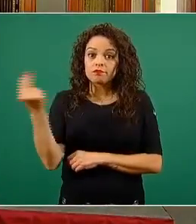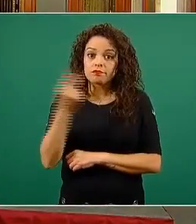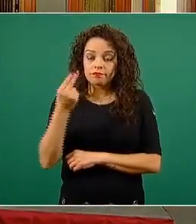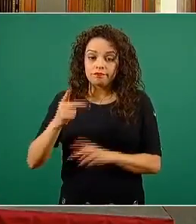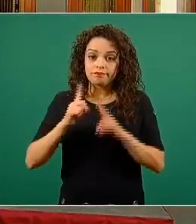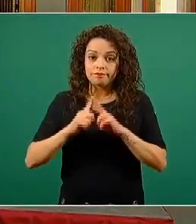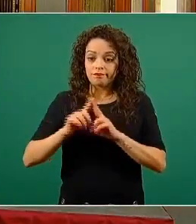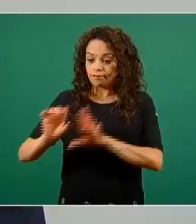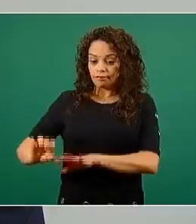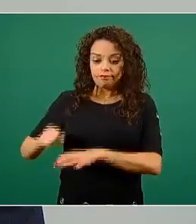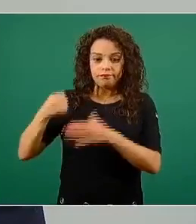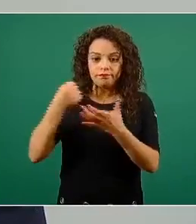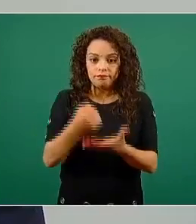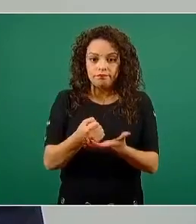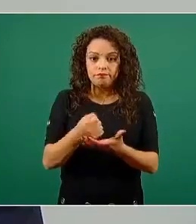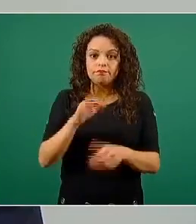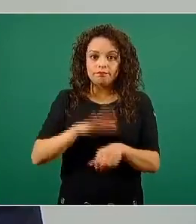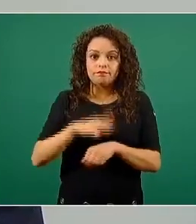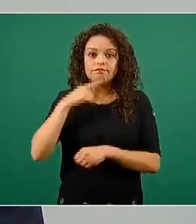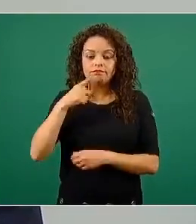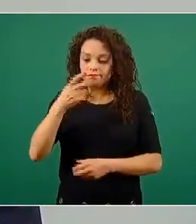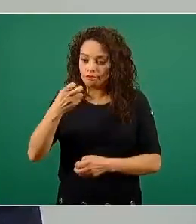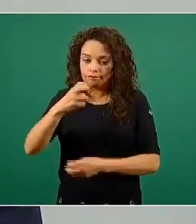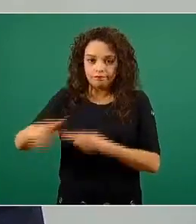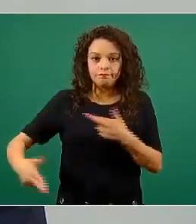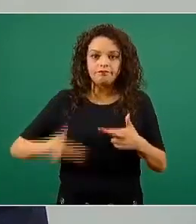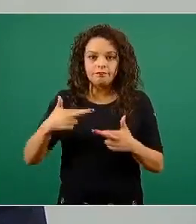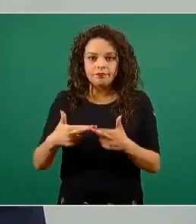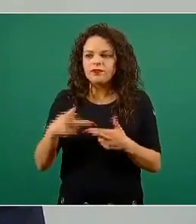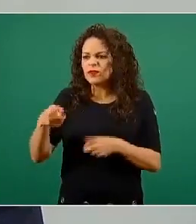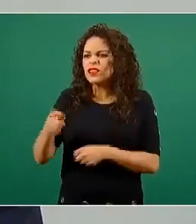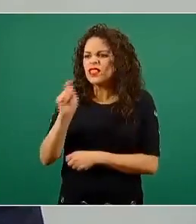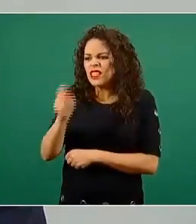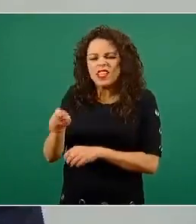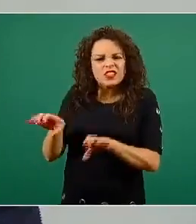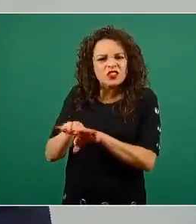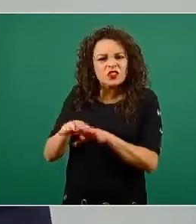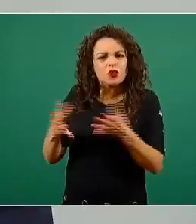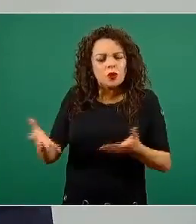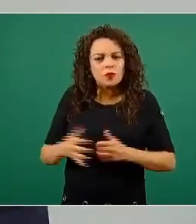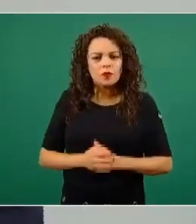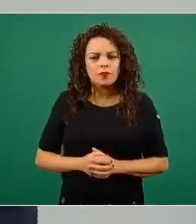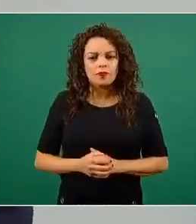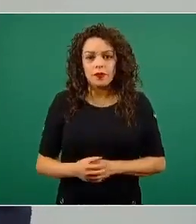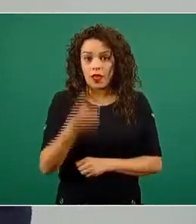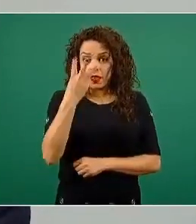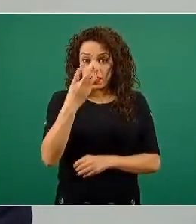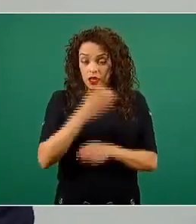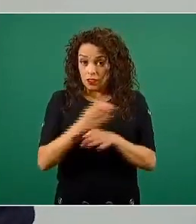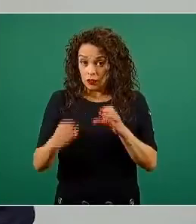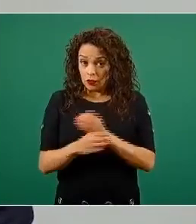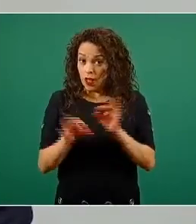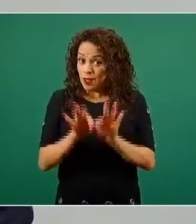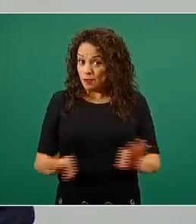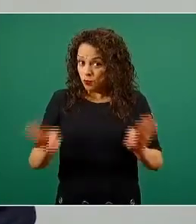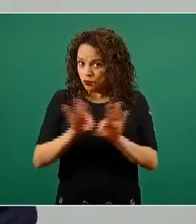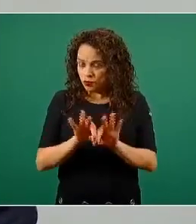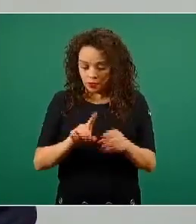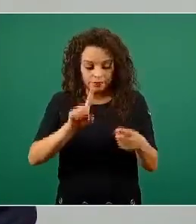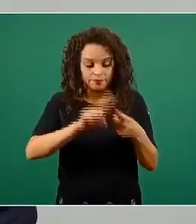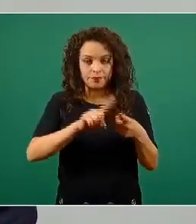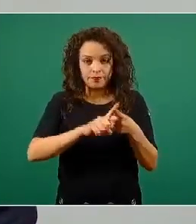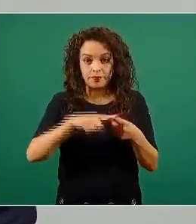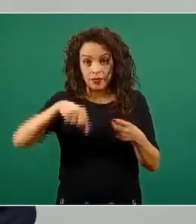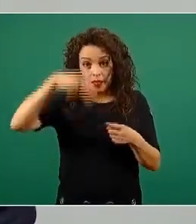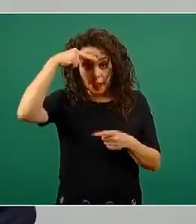de los sistemas de salud de la región. ¿Y en qué consiste esto? Esto consiste en por lo menos 3 grandes acciones. La primera, y México